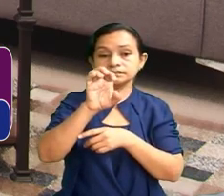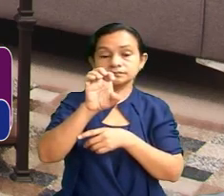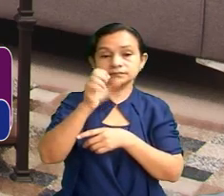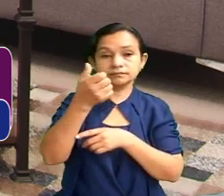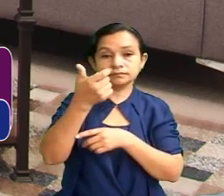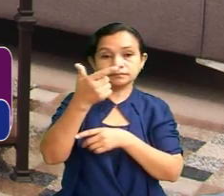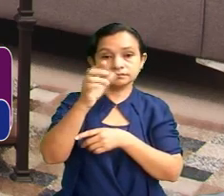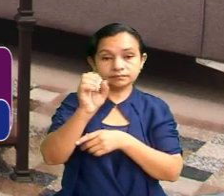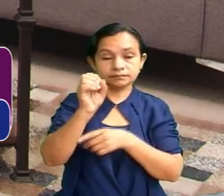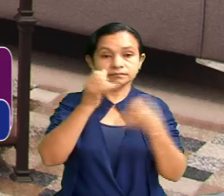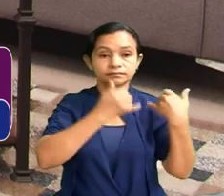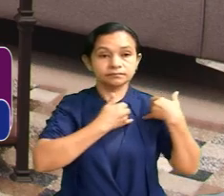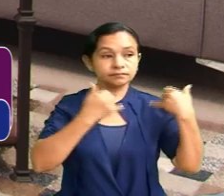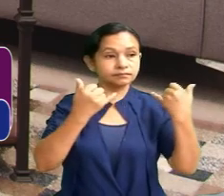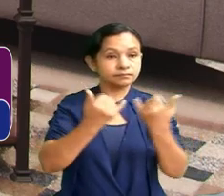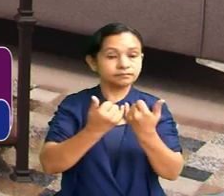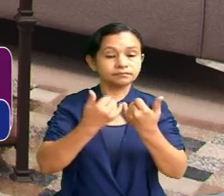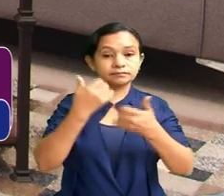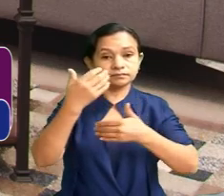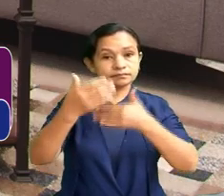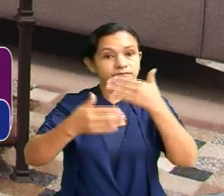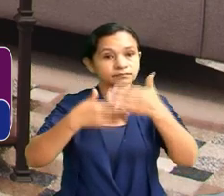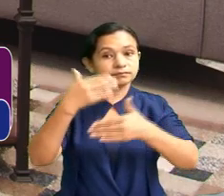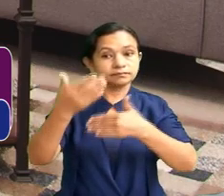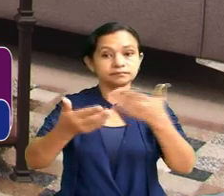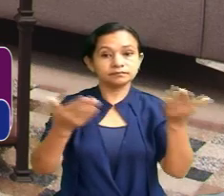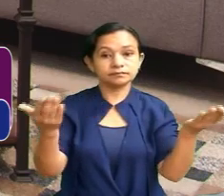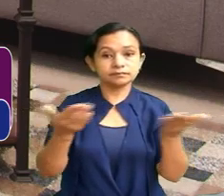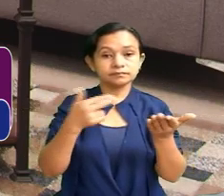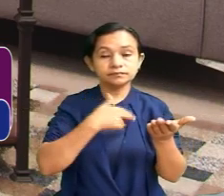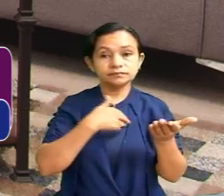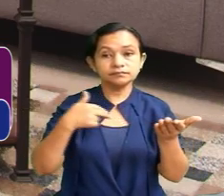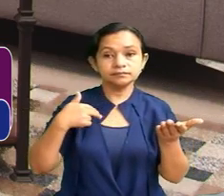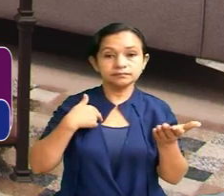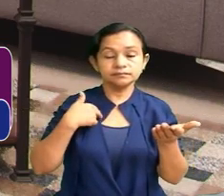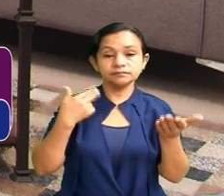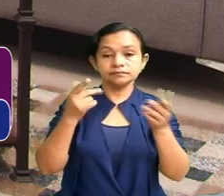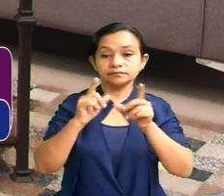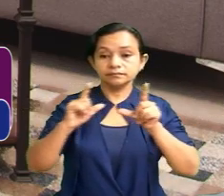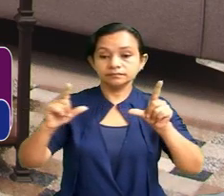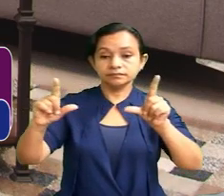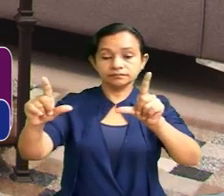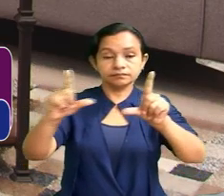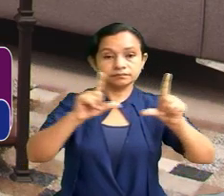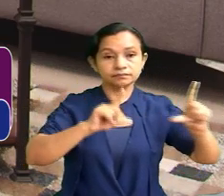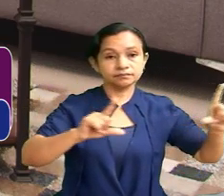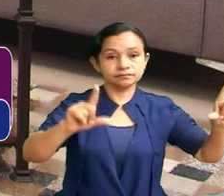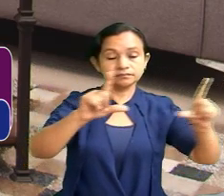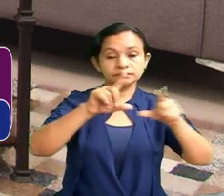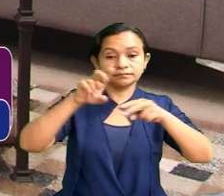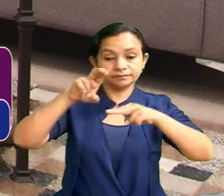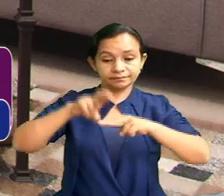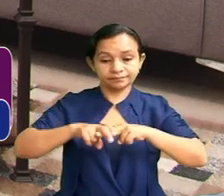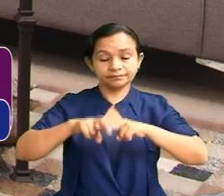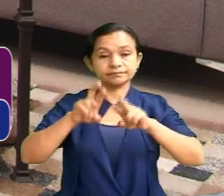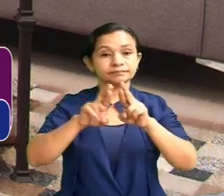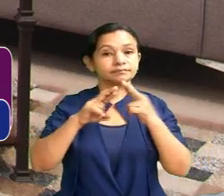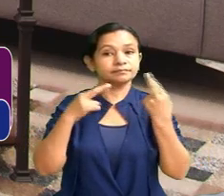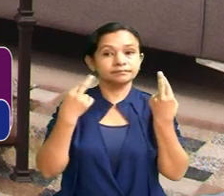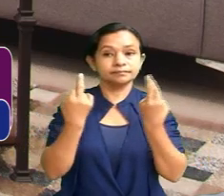pues hay todo un proceso de articulación espacios en los que no nos sentamos nos reunimos